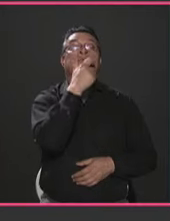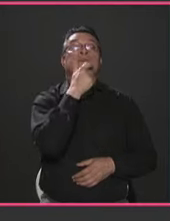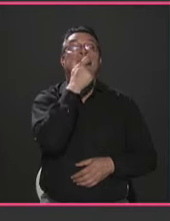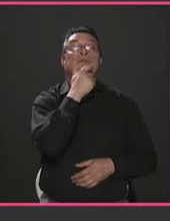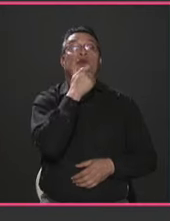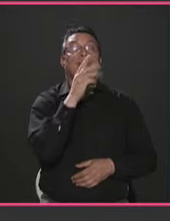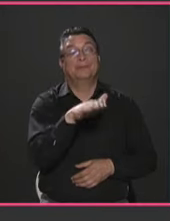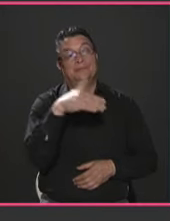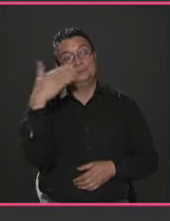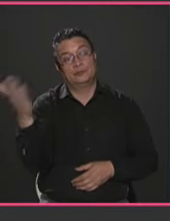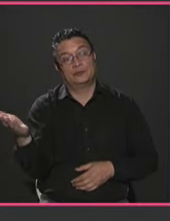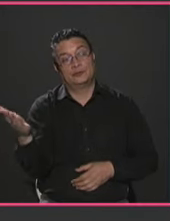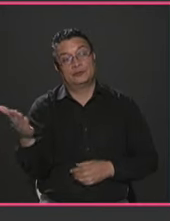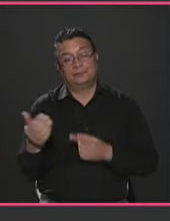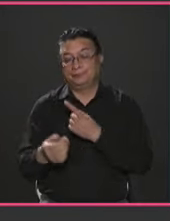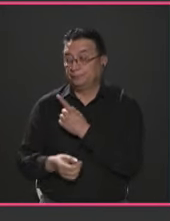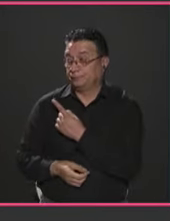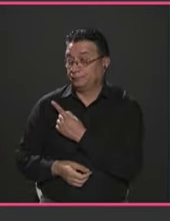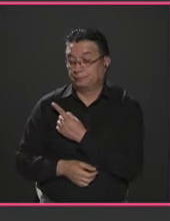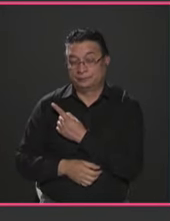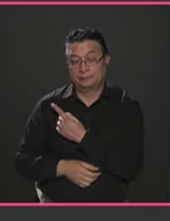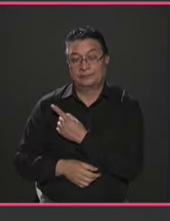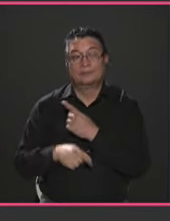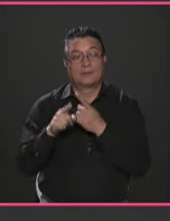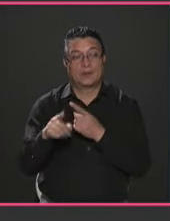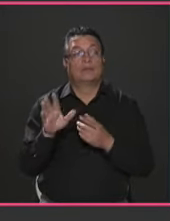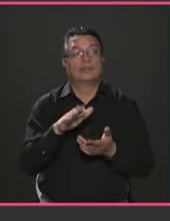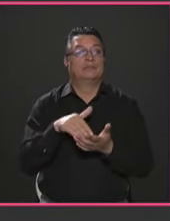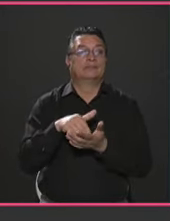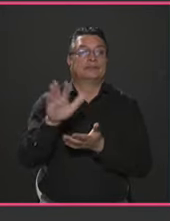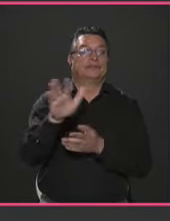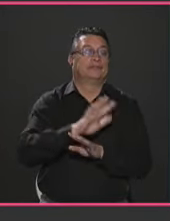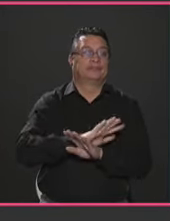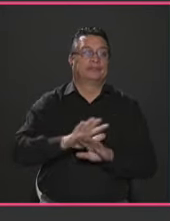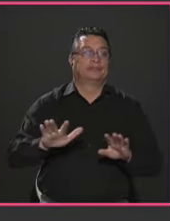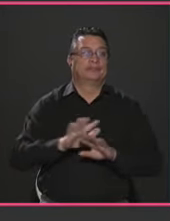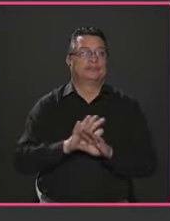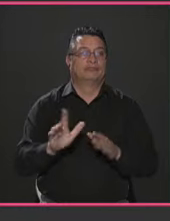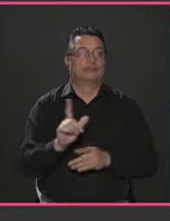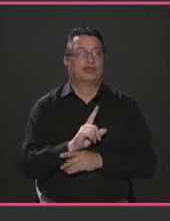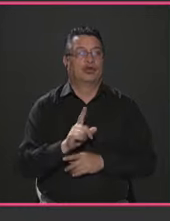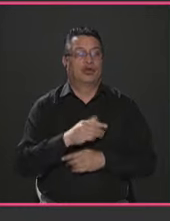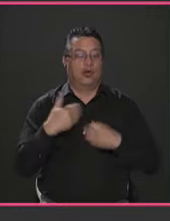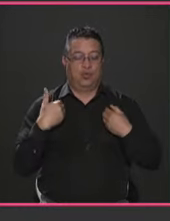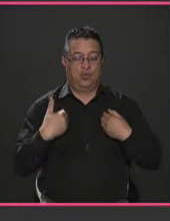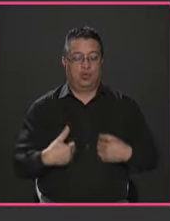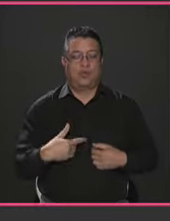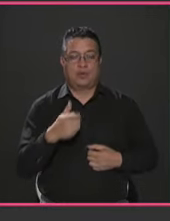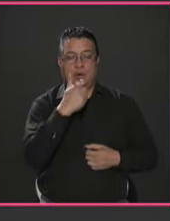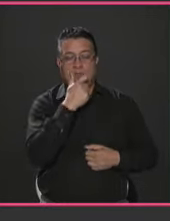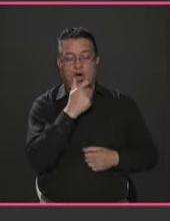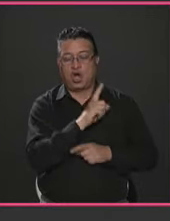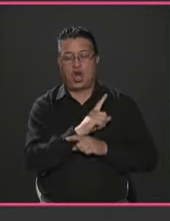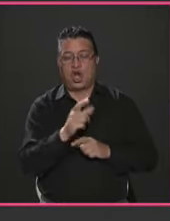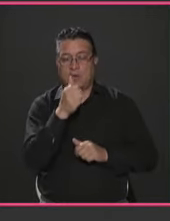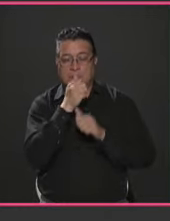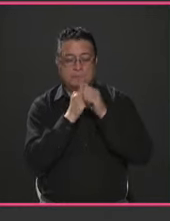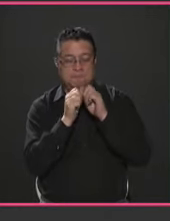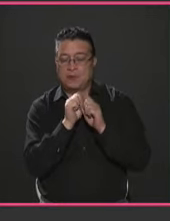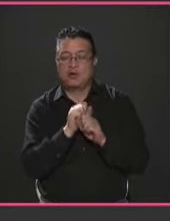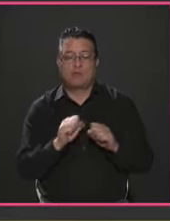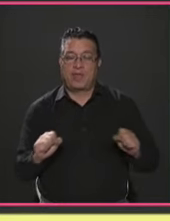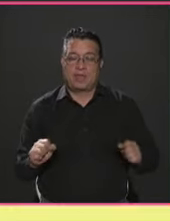aquí vemos el rechazo en el cuerpo de El